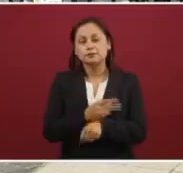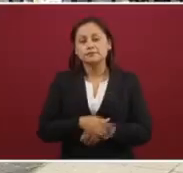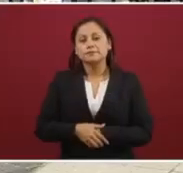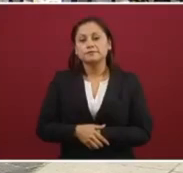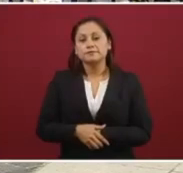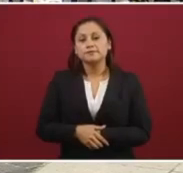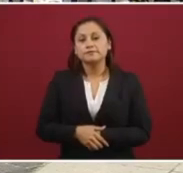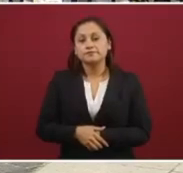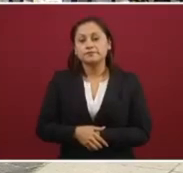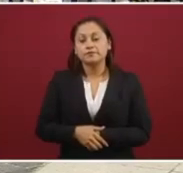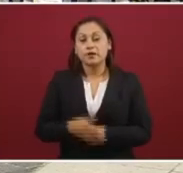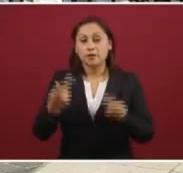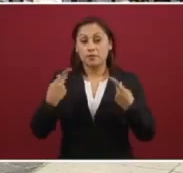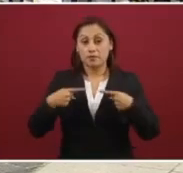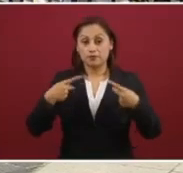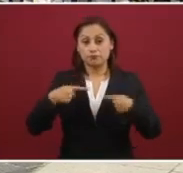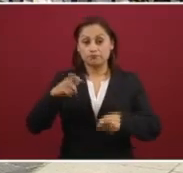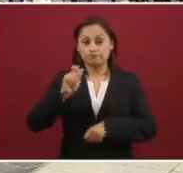deportista, el atleta,